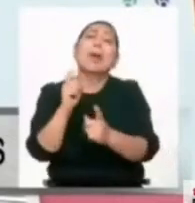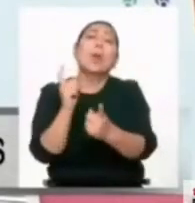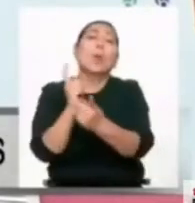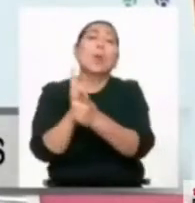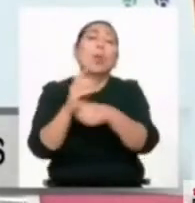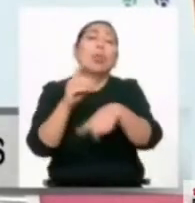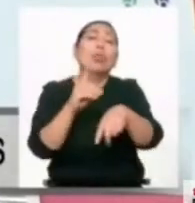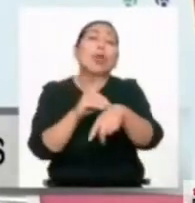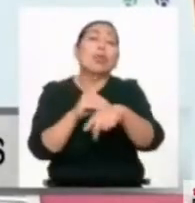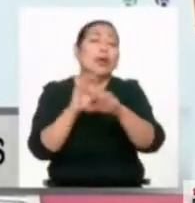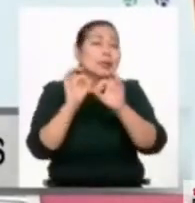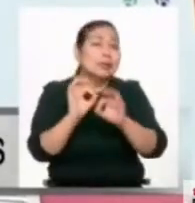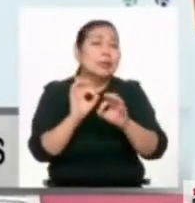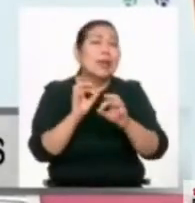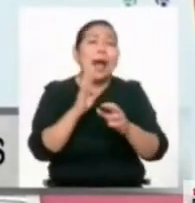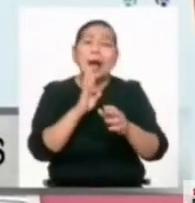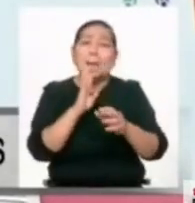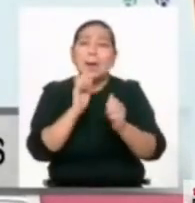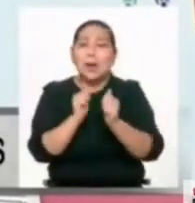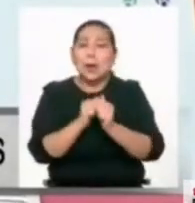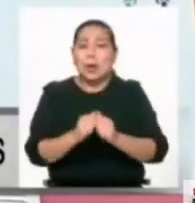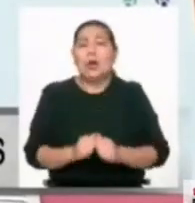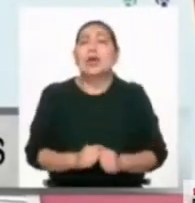un médico que siempre interviene allí,